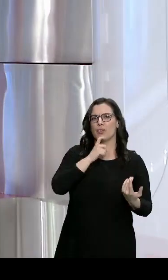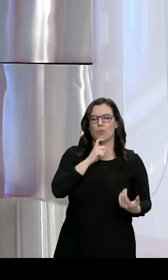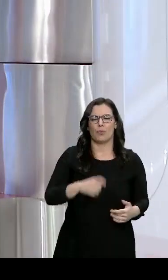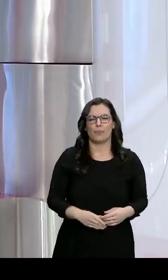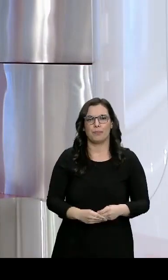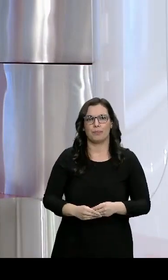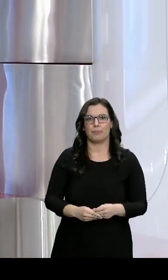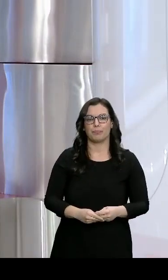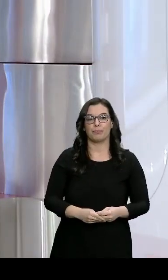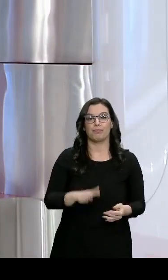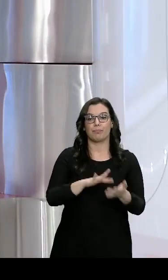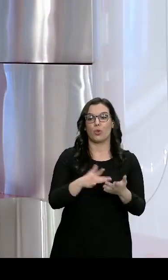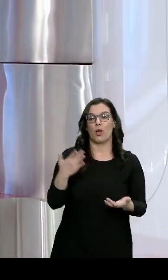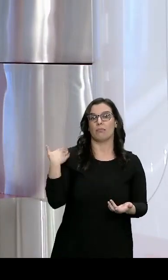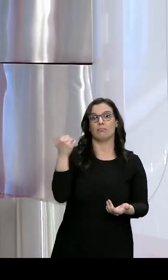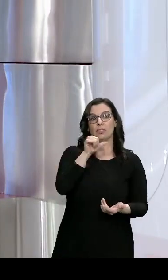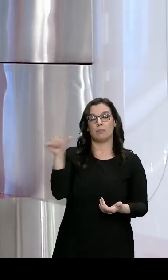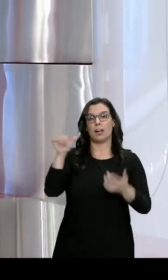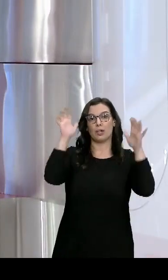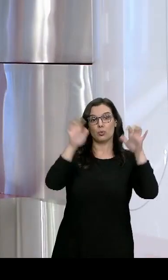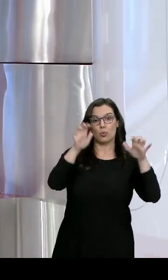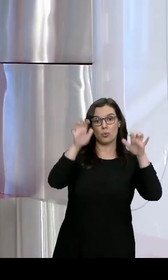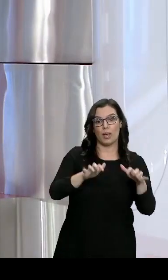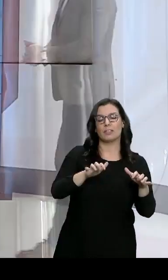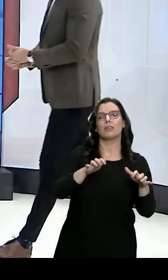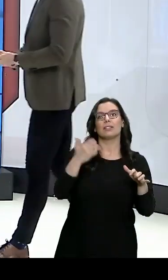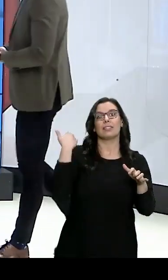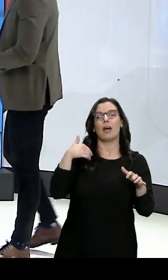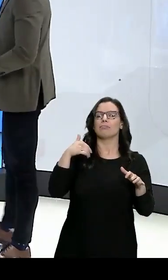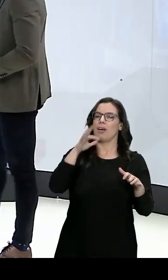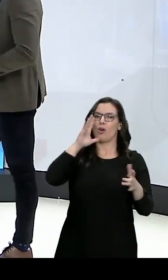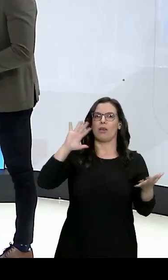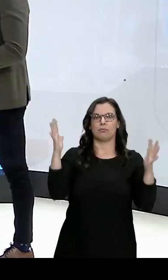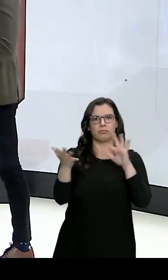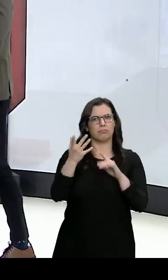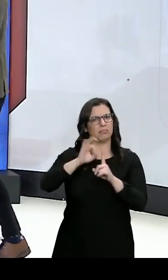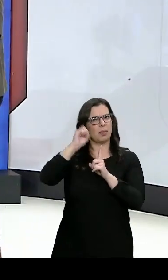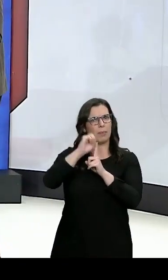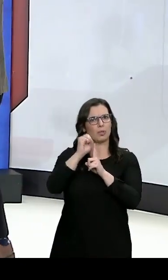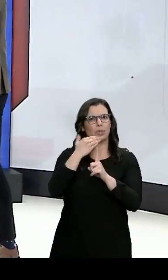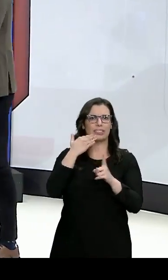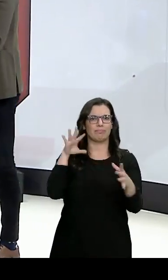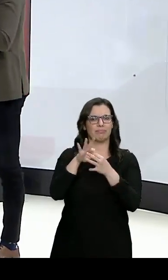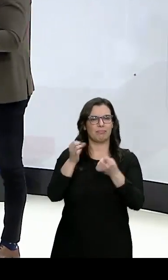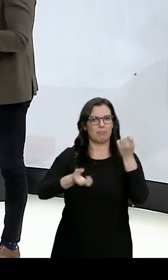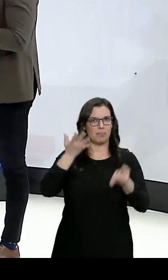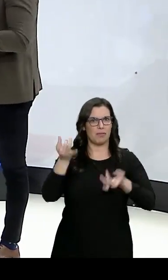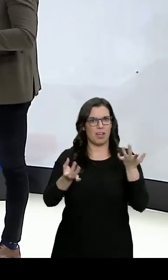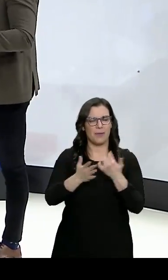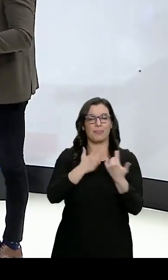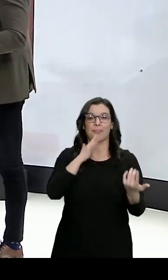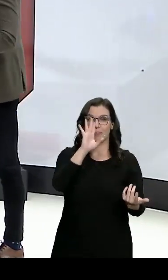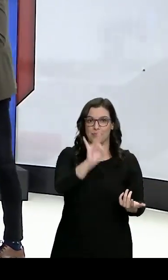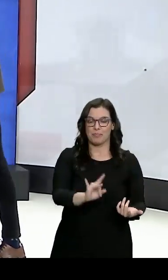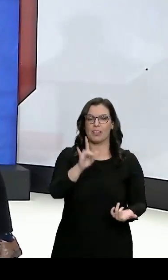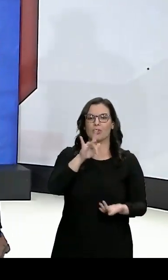Y después de una semana con lluvias, el tiempo cambia y nos esperan, Francisco, temperaturas bastante primaverales. Así es, Pilar. Hoy todavía quedan algunas